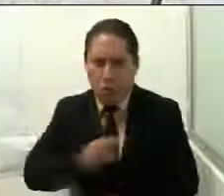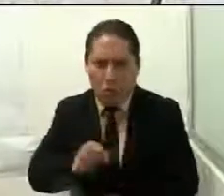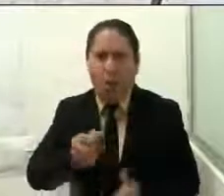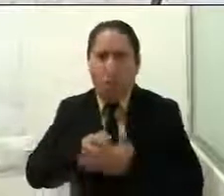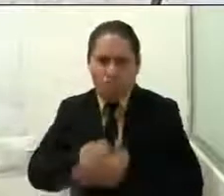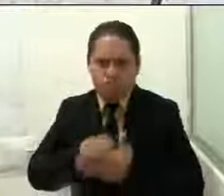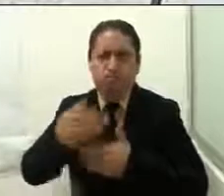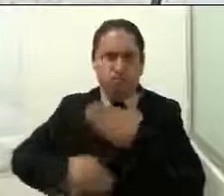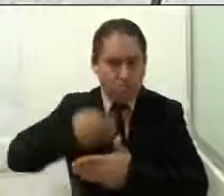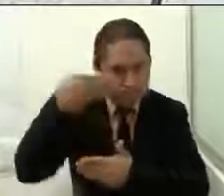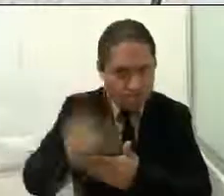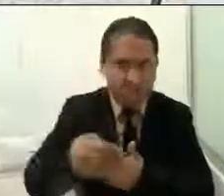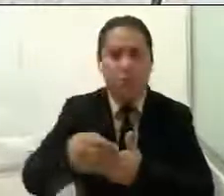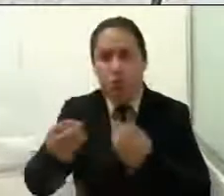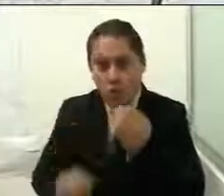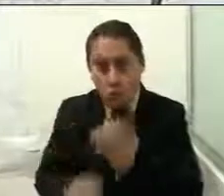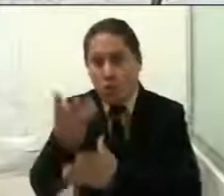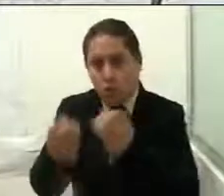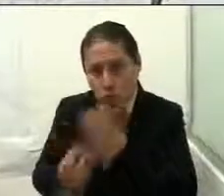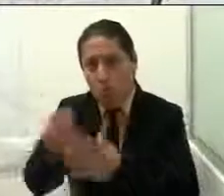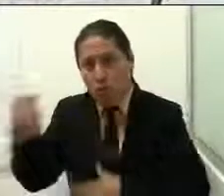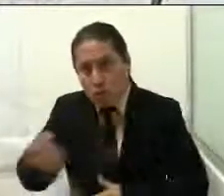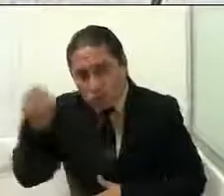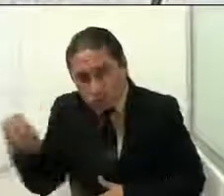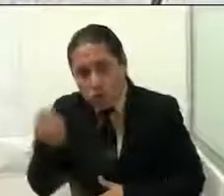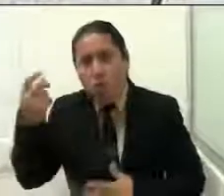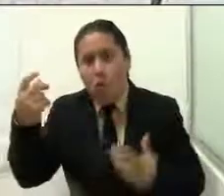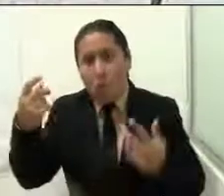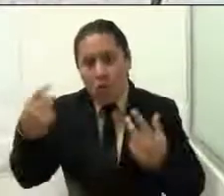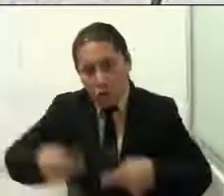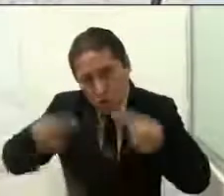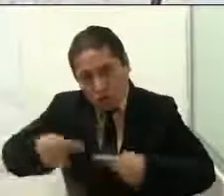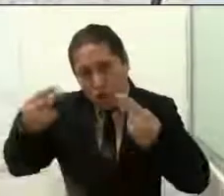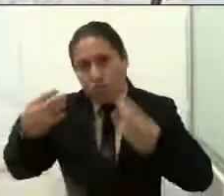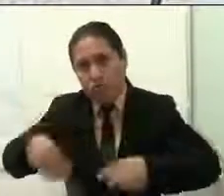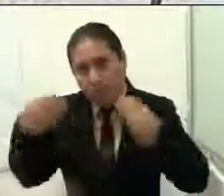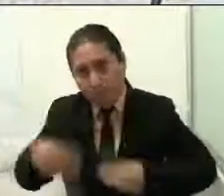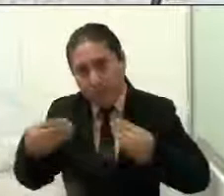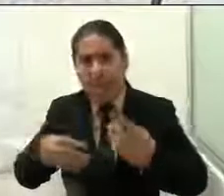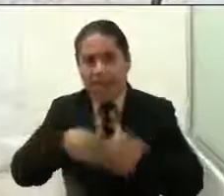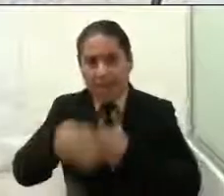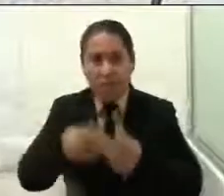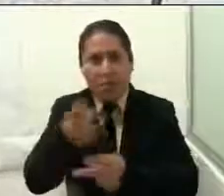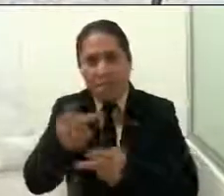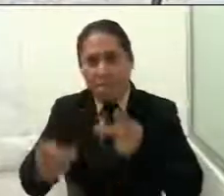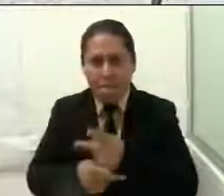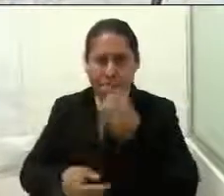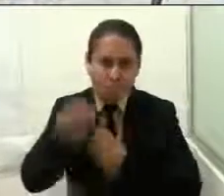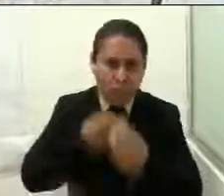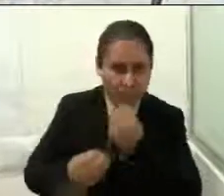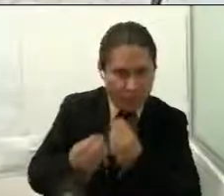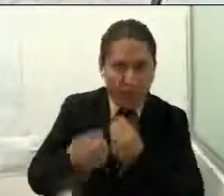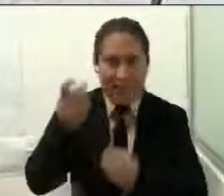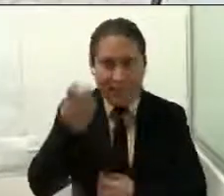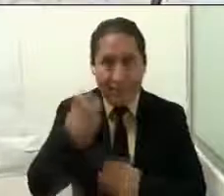aprovechar las nuevas oportunidades del mercado y de desarrollo en el tema de producción alimentaria ya que